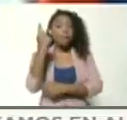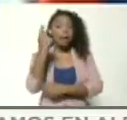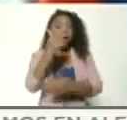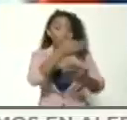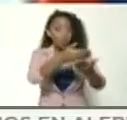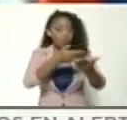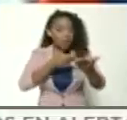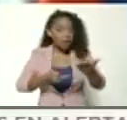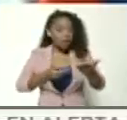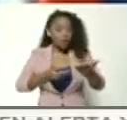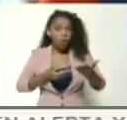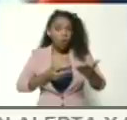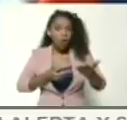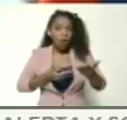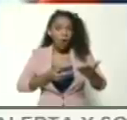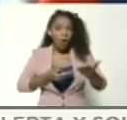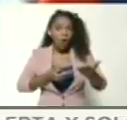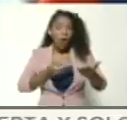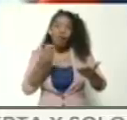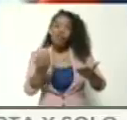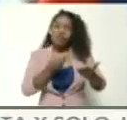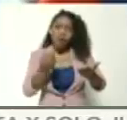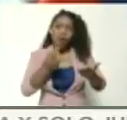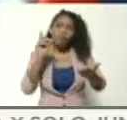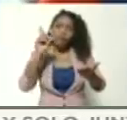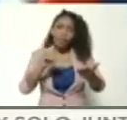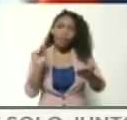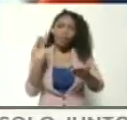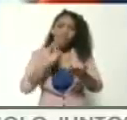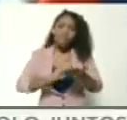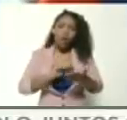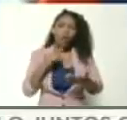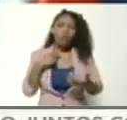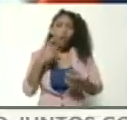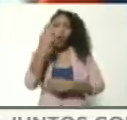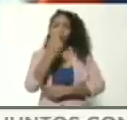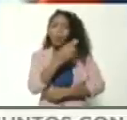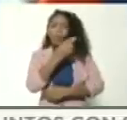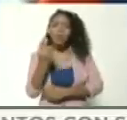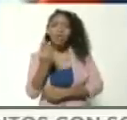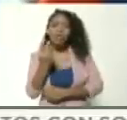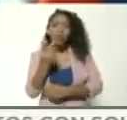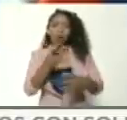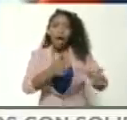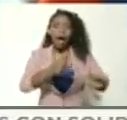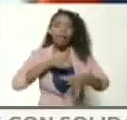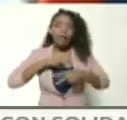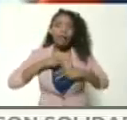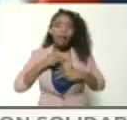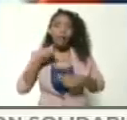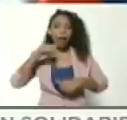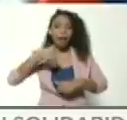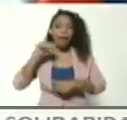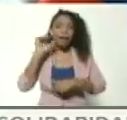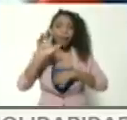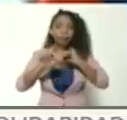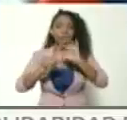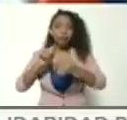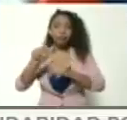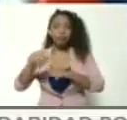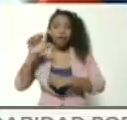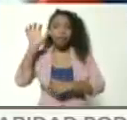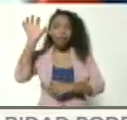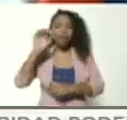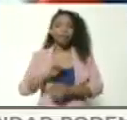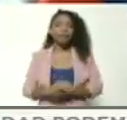comunicación, así como la implementación de los compromisos adquiridos por el país.